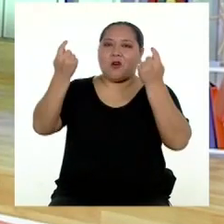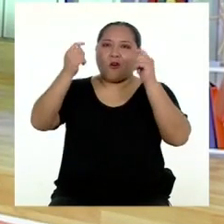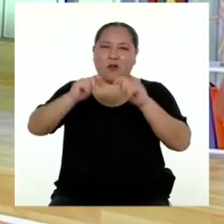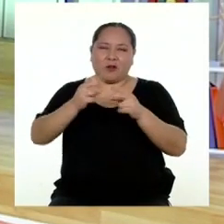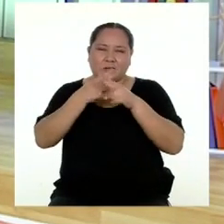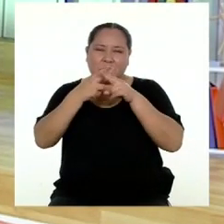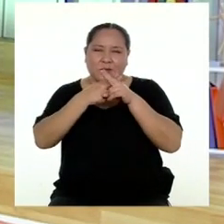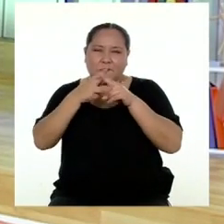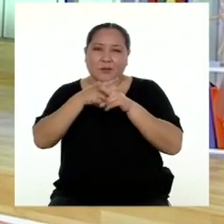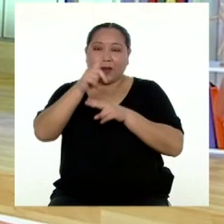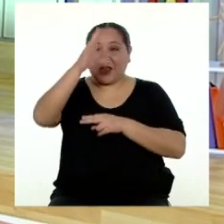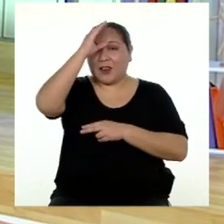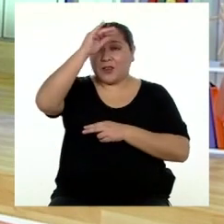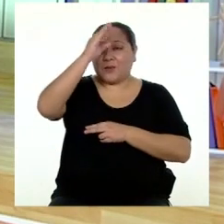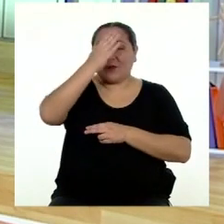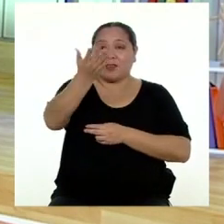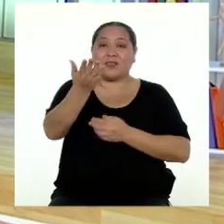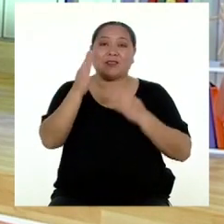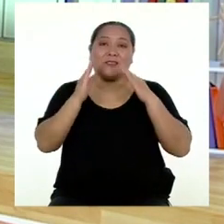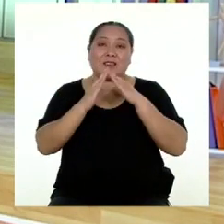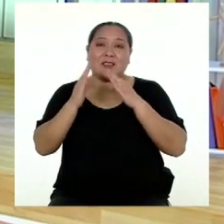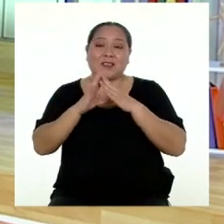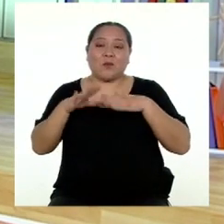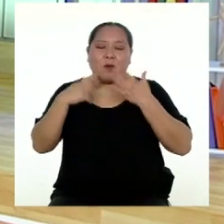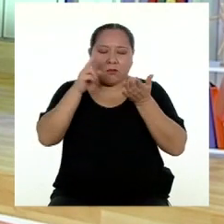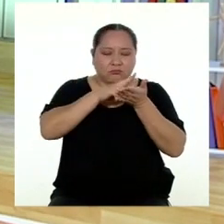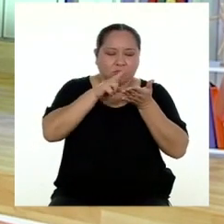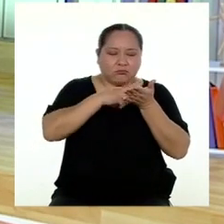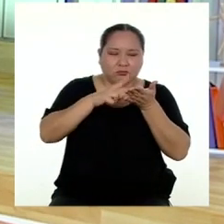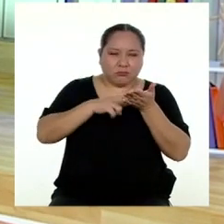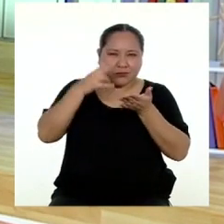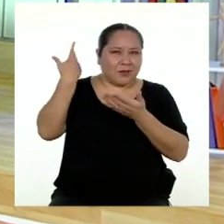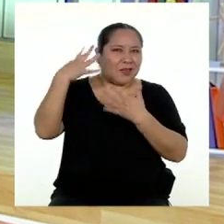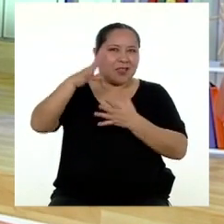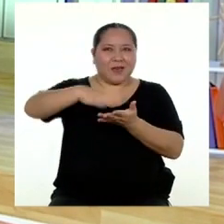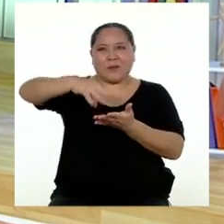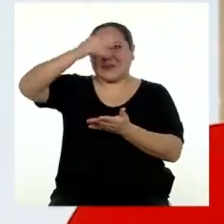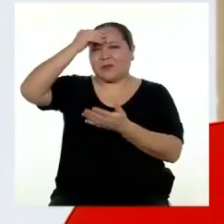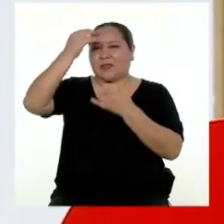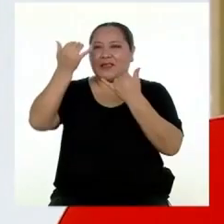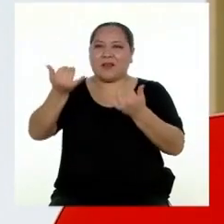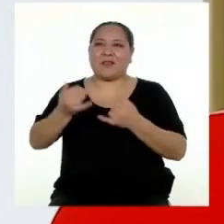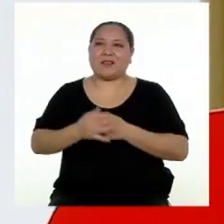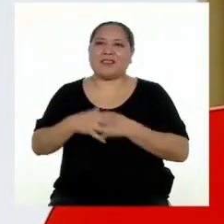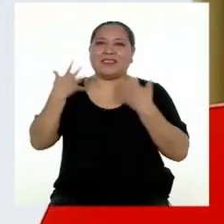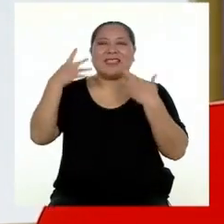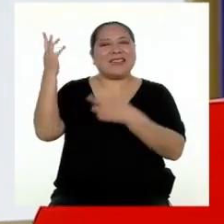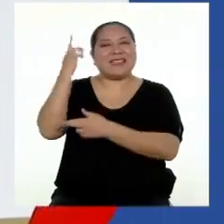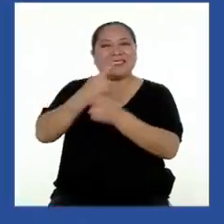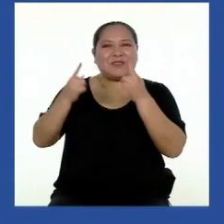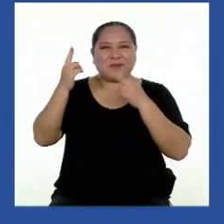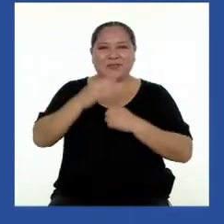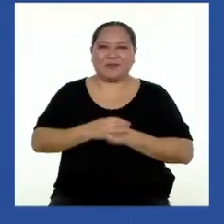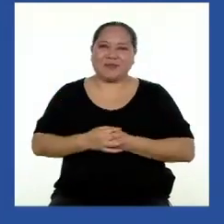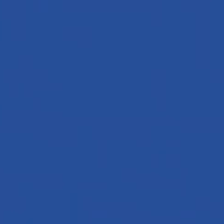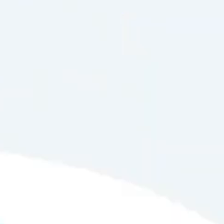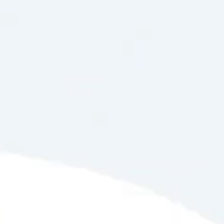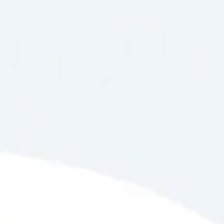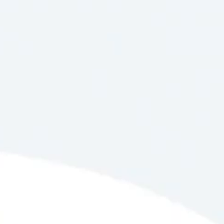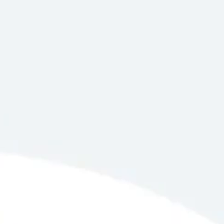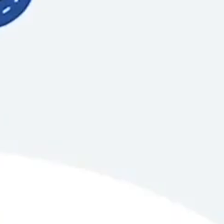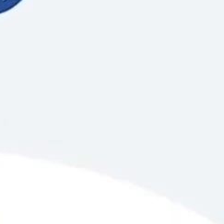pequeña pausa para que las chicas y chicos en sus casas puedan repasar lo que hemos aprendido hasta ahora. ¡Ya volvemos!